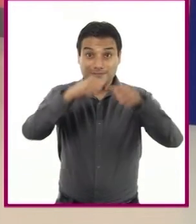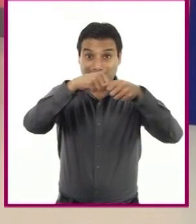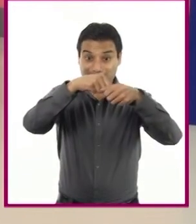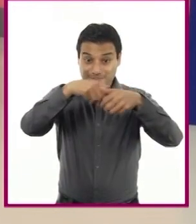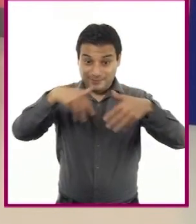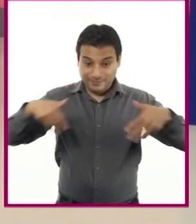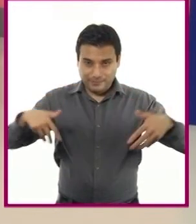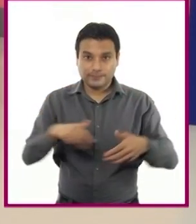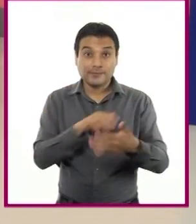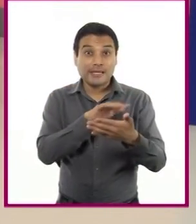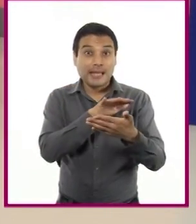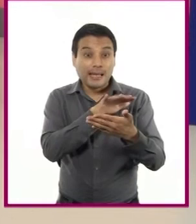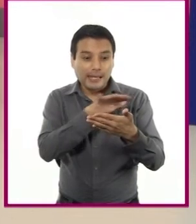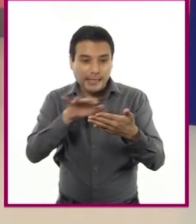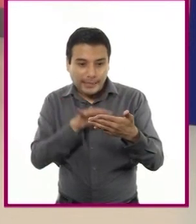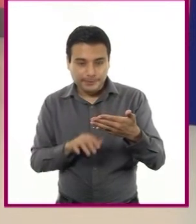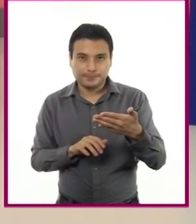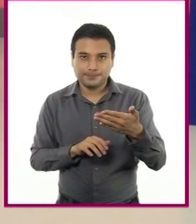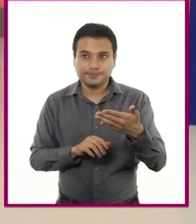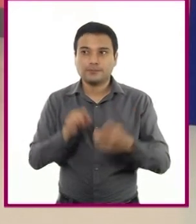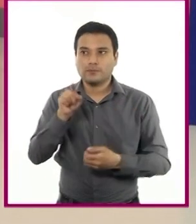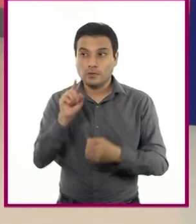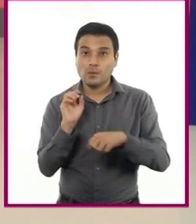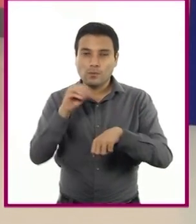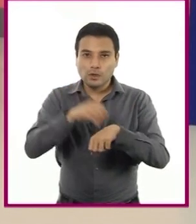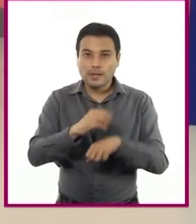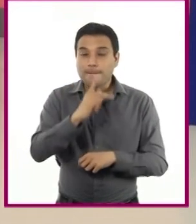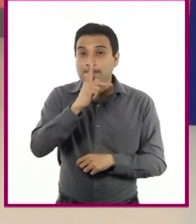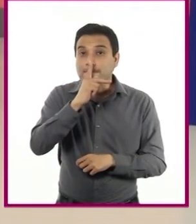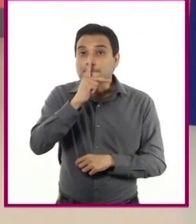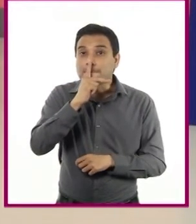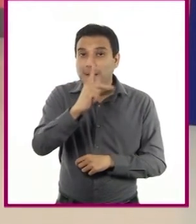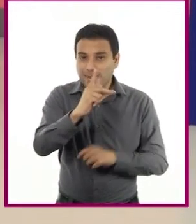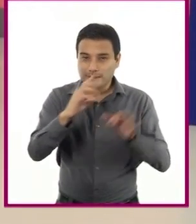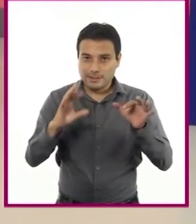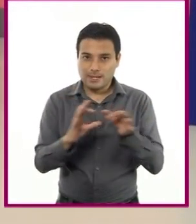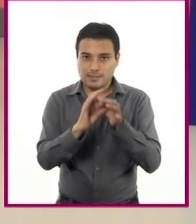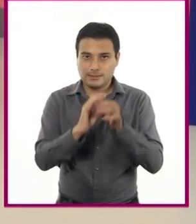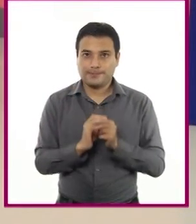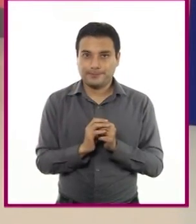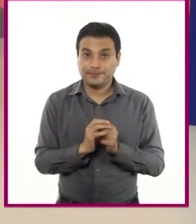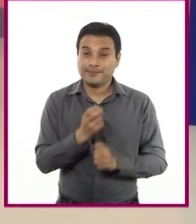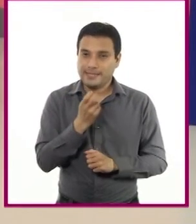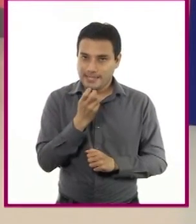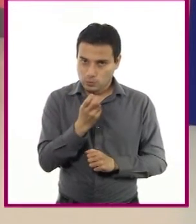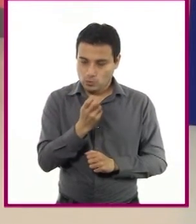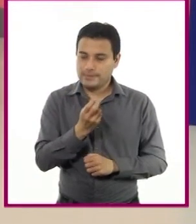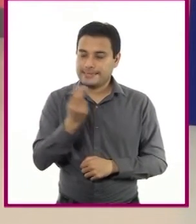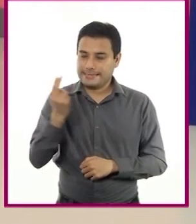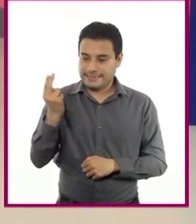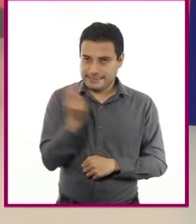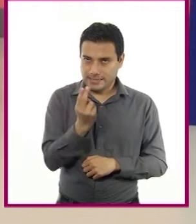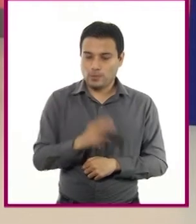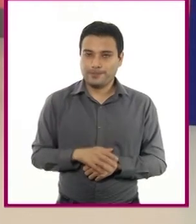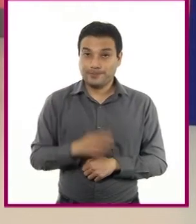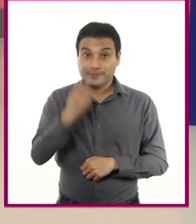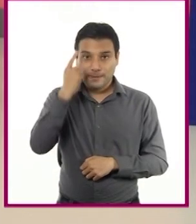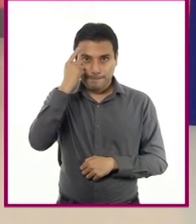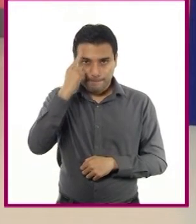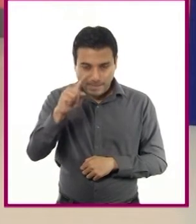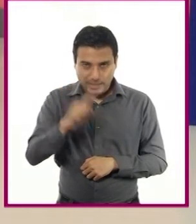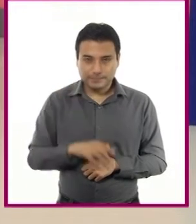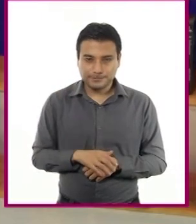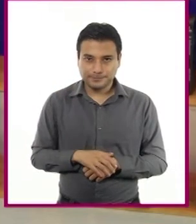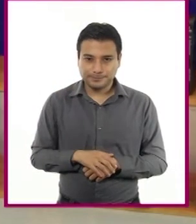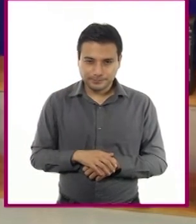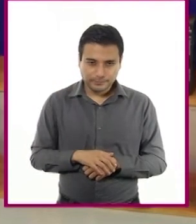par irás colocando las palabras de enlace, pues son justamente el elemento que se requiere para dar sentido a